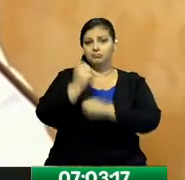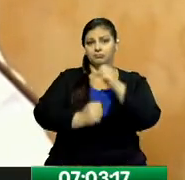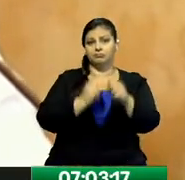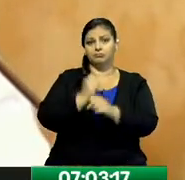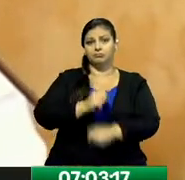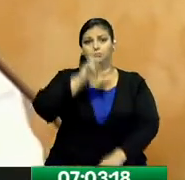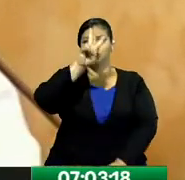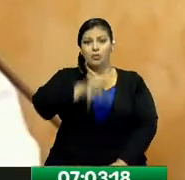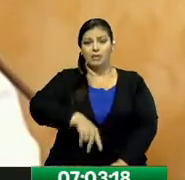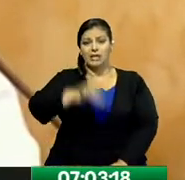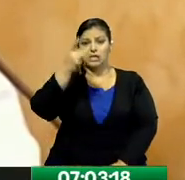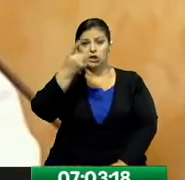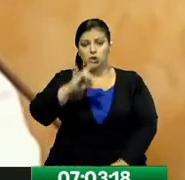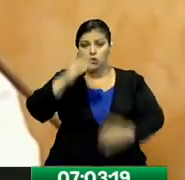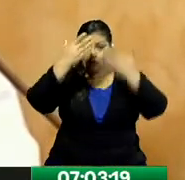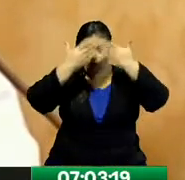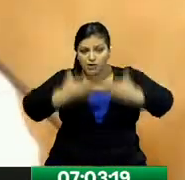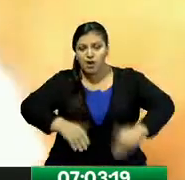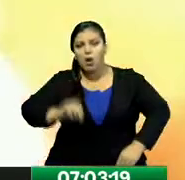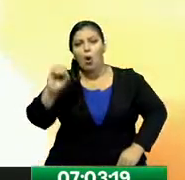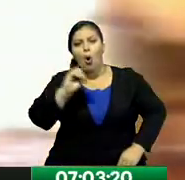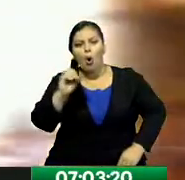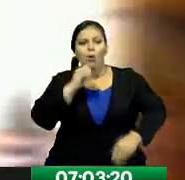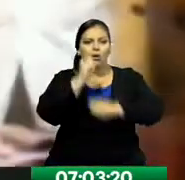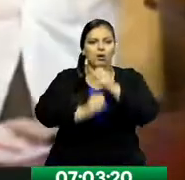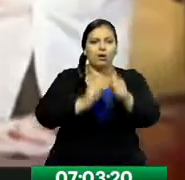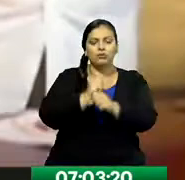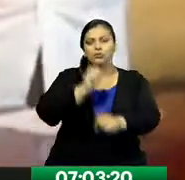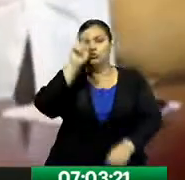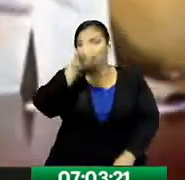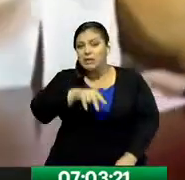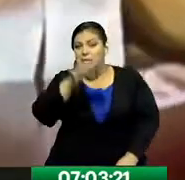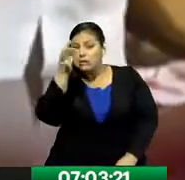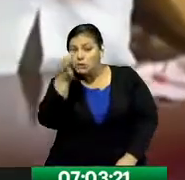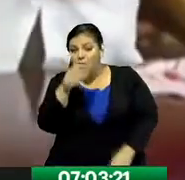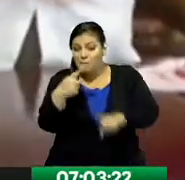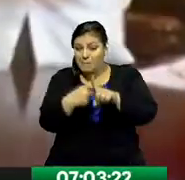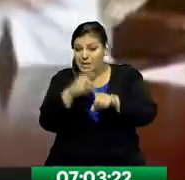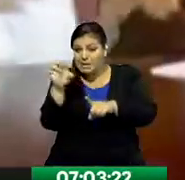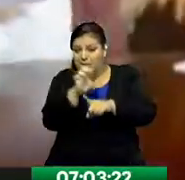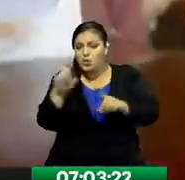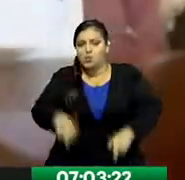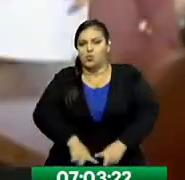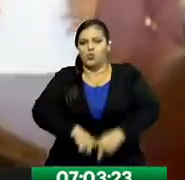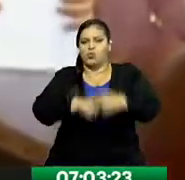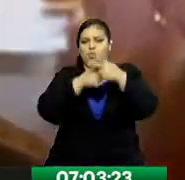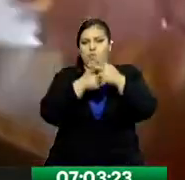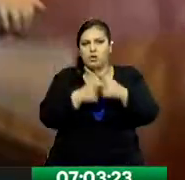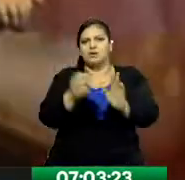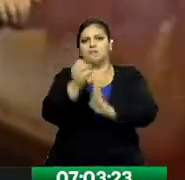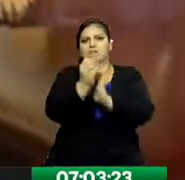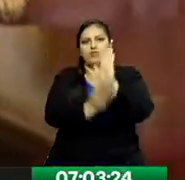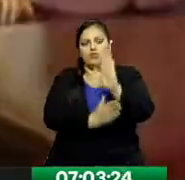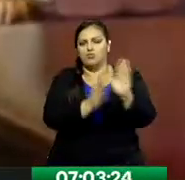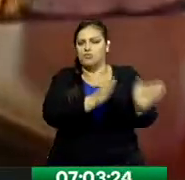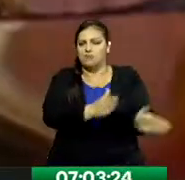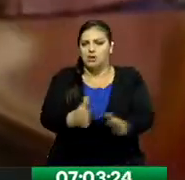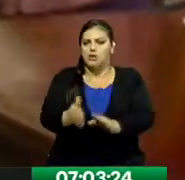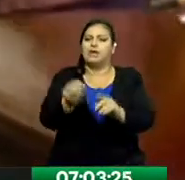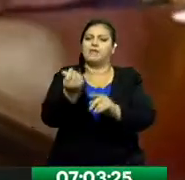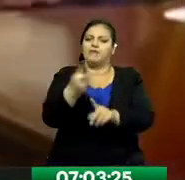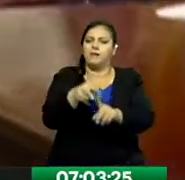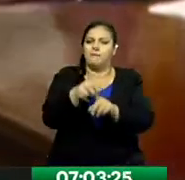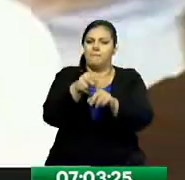o en el mes de enero del año que viene. Este jueves se firmará el préstamo para la construcción de la planta de tratamiento de aguas servidas